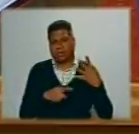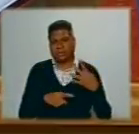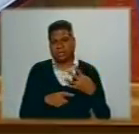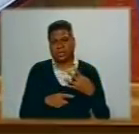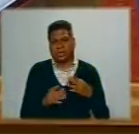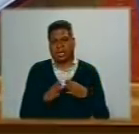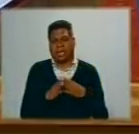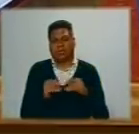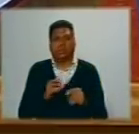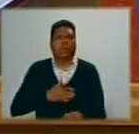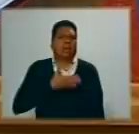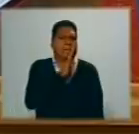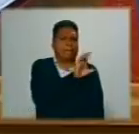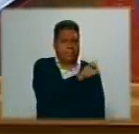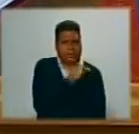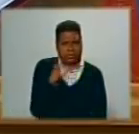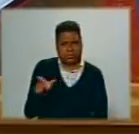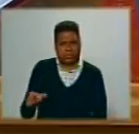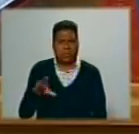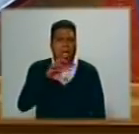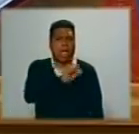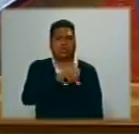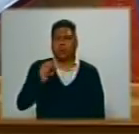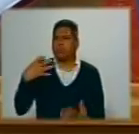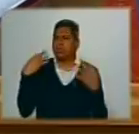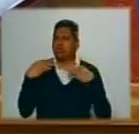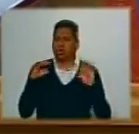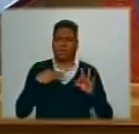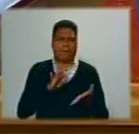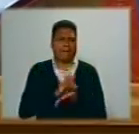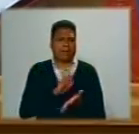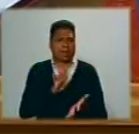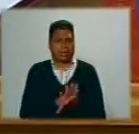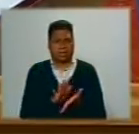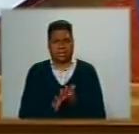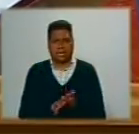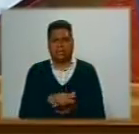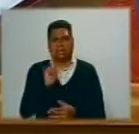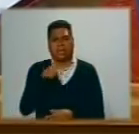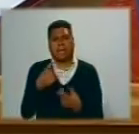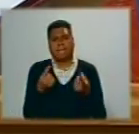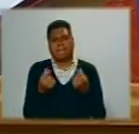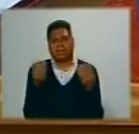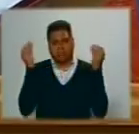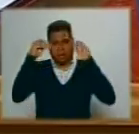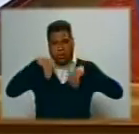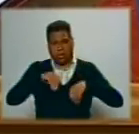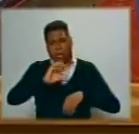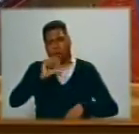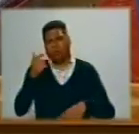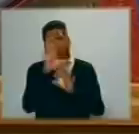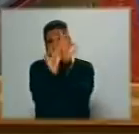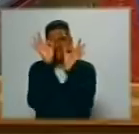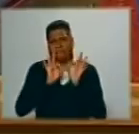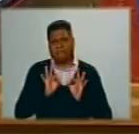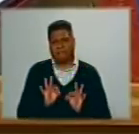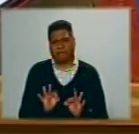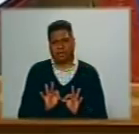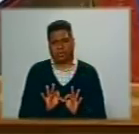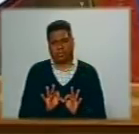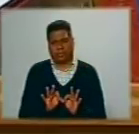el acceso de las personas a los bienes y servicios priorizados según precios acordados y otras modalidades de